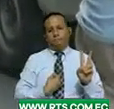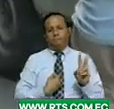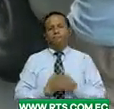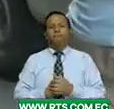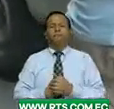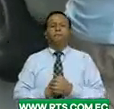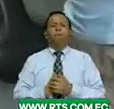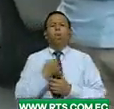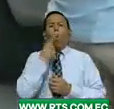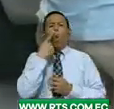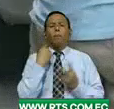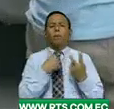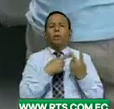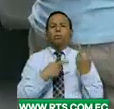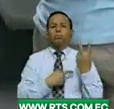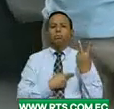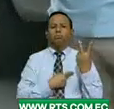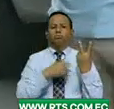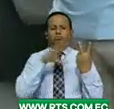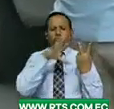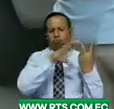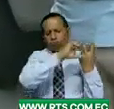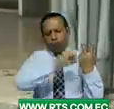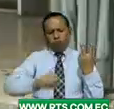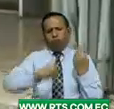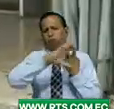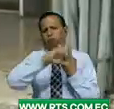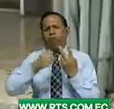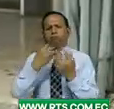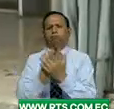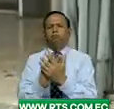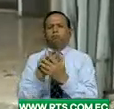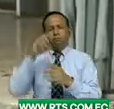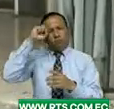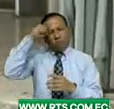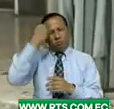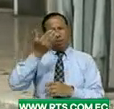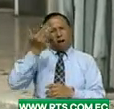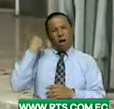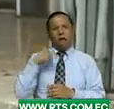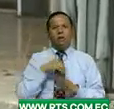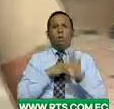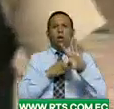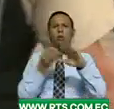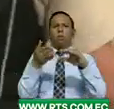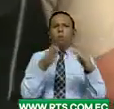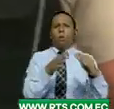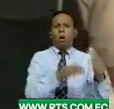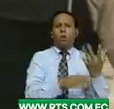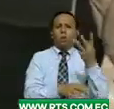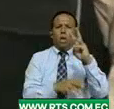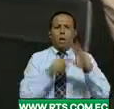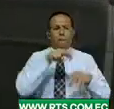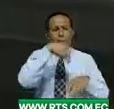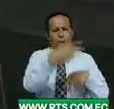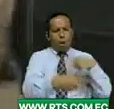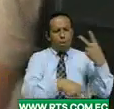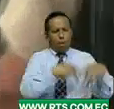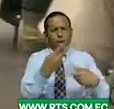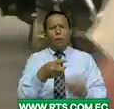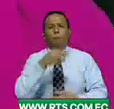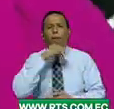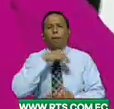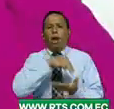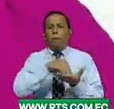Dos hombres están detenidos por su presunta vinculación al atentado criminal que dejó 4 personas fallecidas y 16 heridas en Manta, provincia de